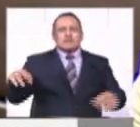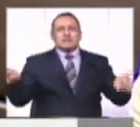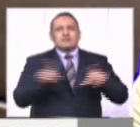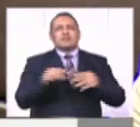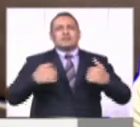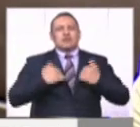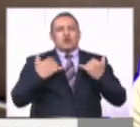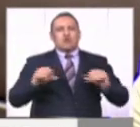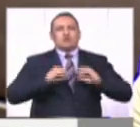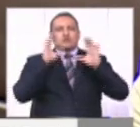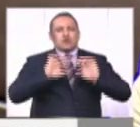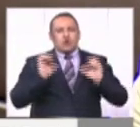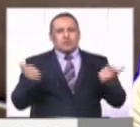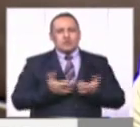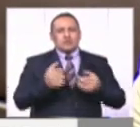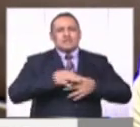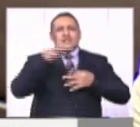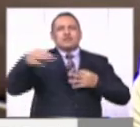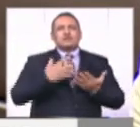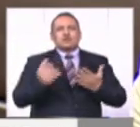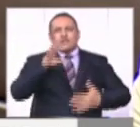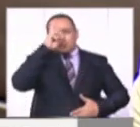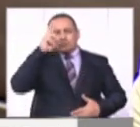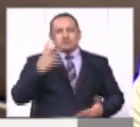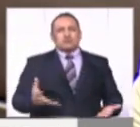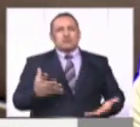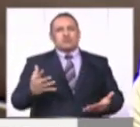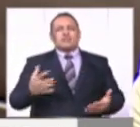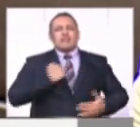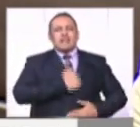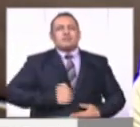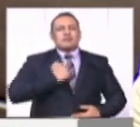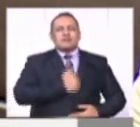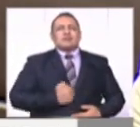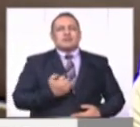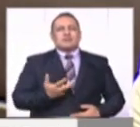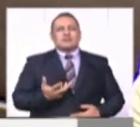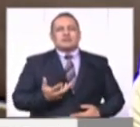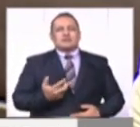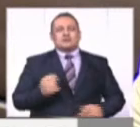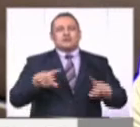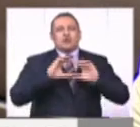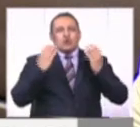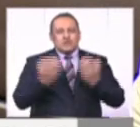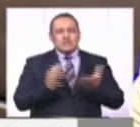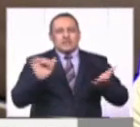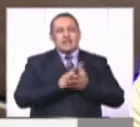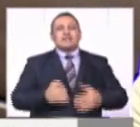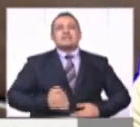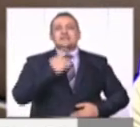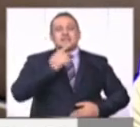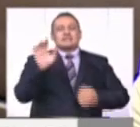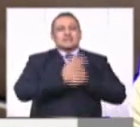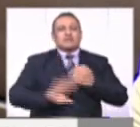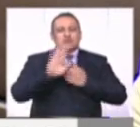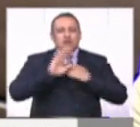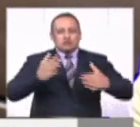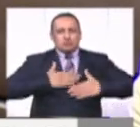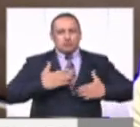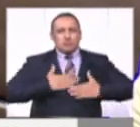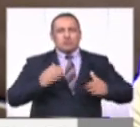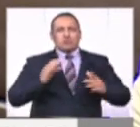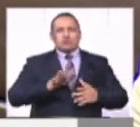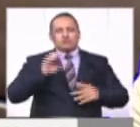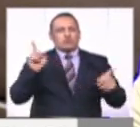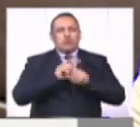tenido el día de hoy una comisión descentralizada en Cuzco Lamentablemente los congresistas que dicen defender a su tierra